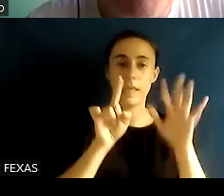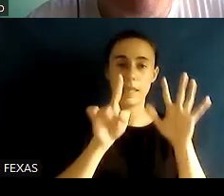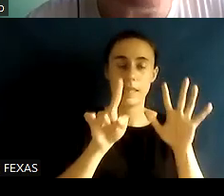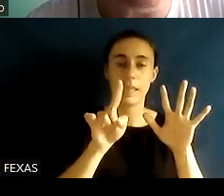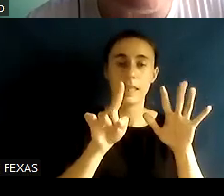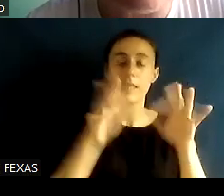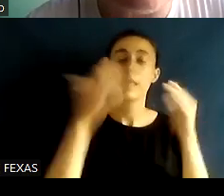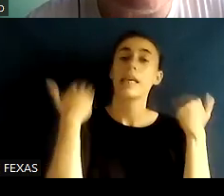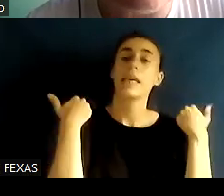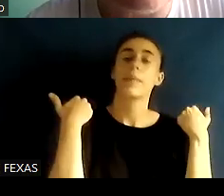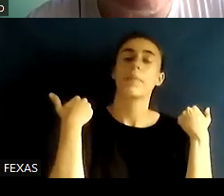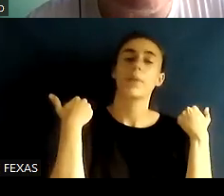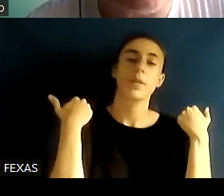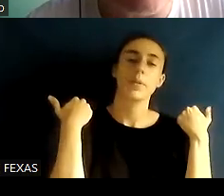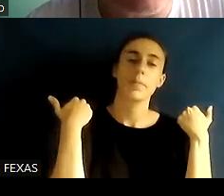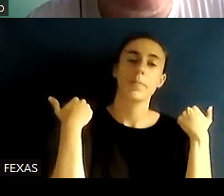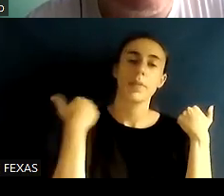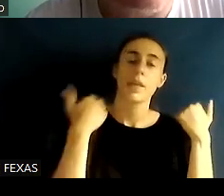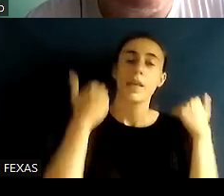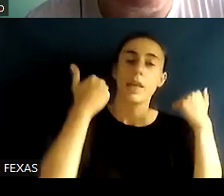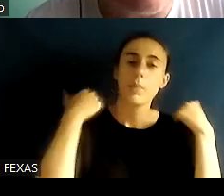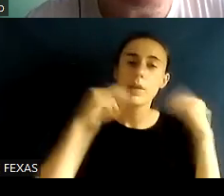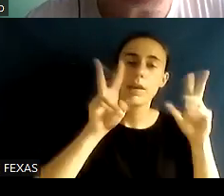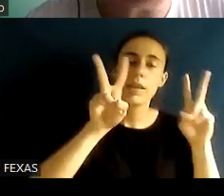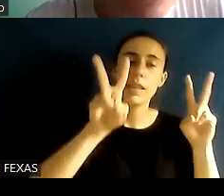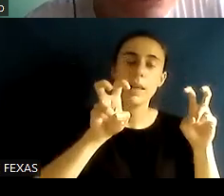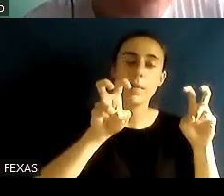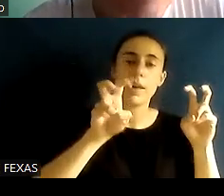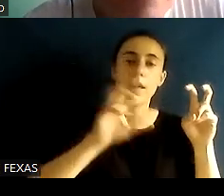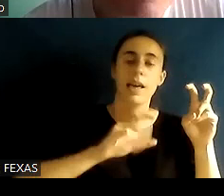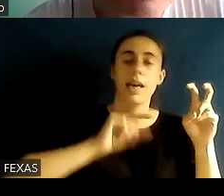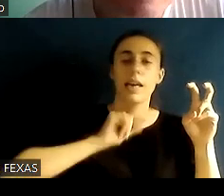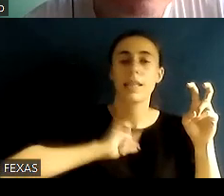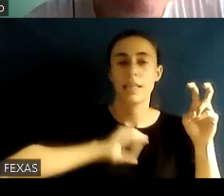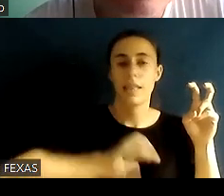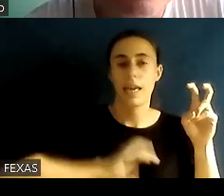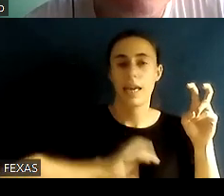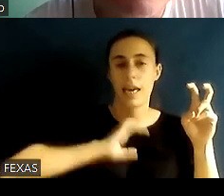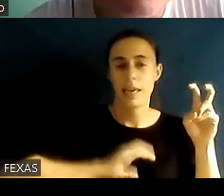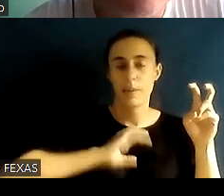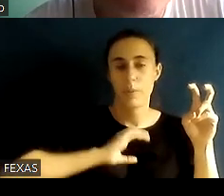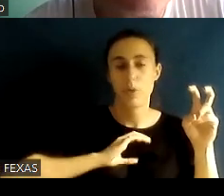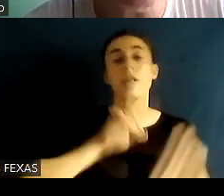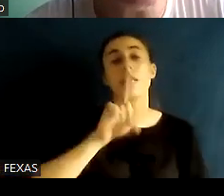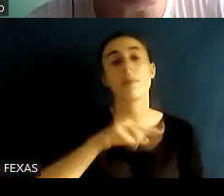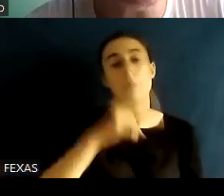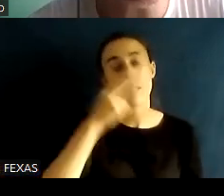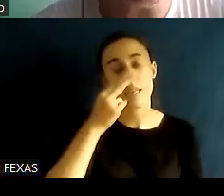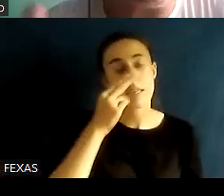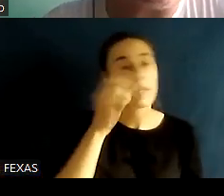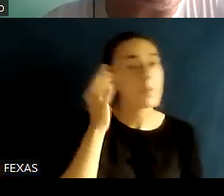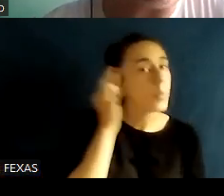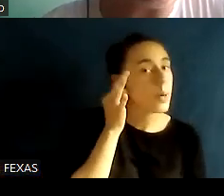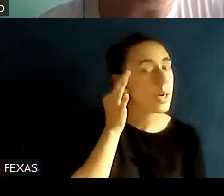como sabéis, en el tema del ánimo, es un tónico nervioso especialmente interesante en las mujeres, pero participa